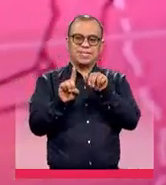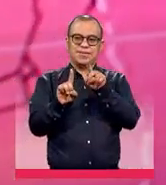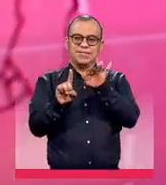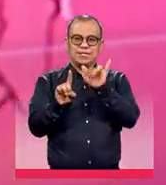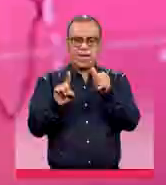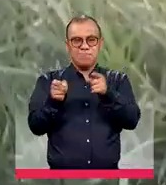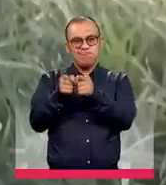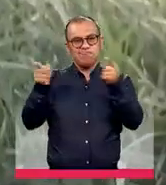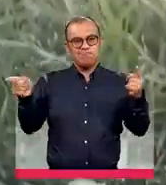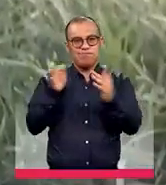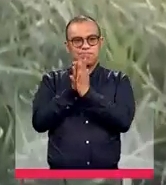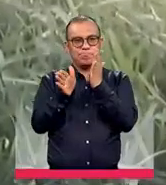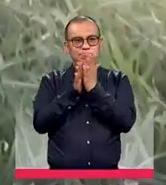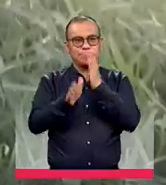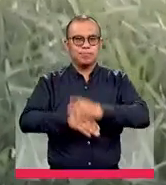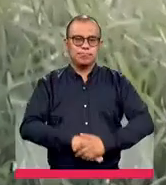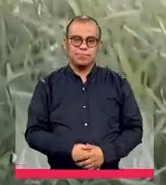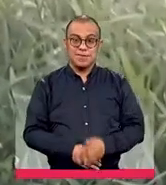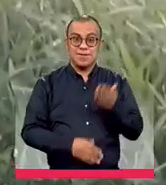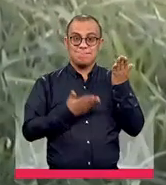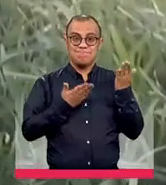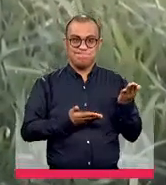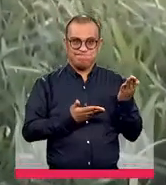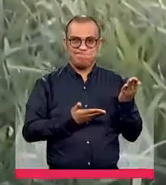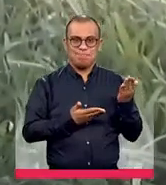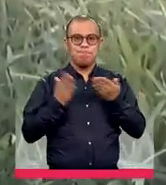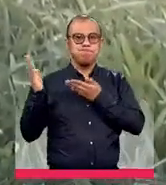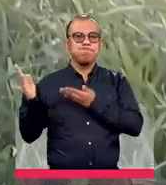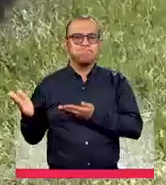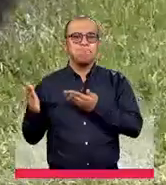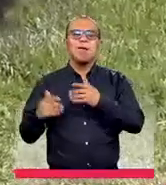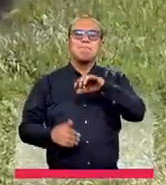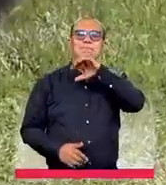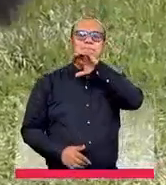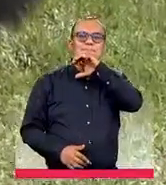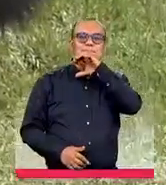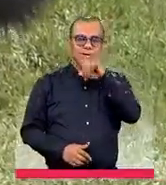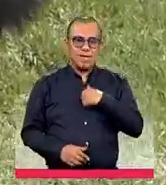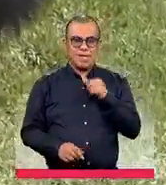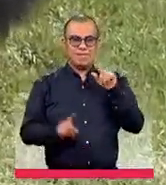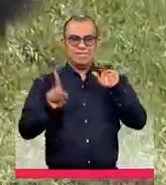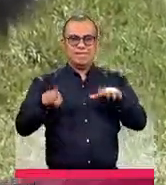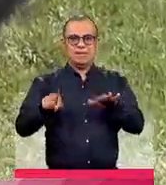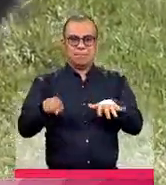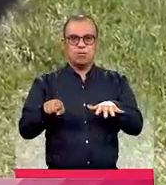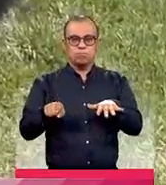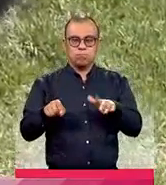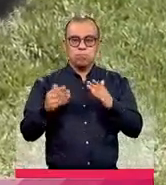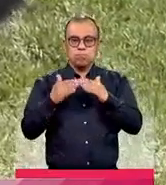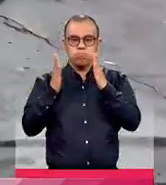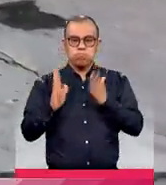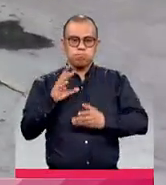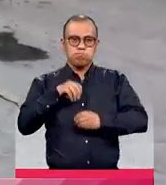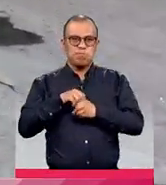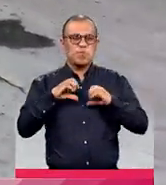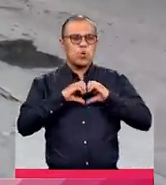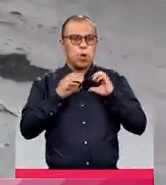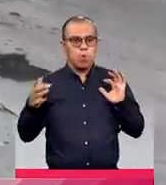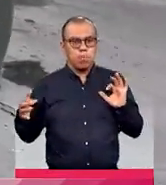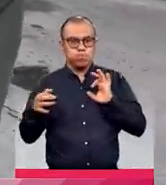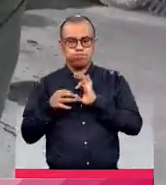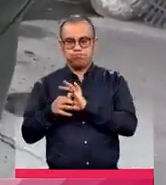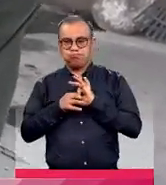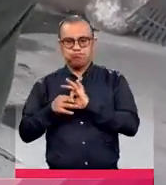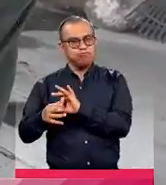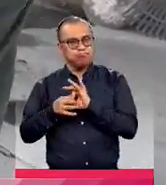historia. Él es el famoso negro del CAI del Berna, quien hace más de 6 meses llegó a ganarse el corazón de los